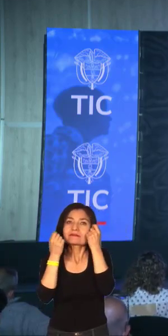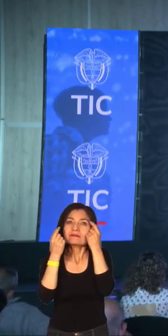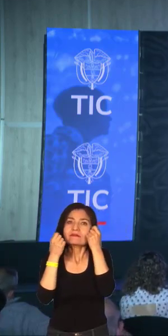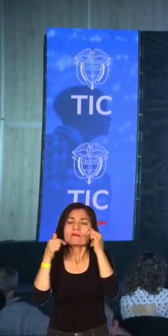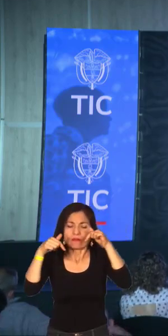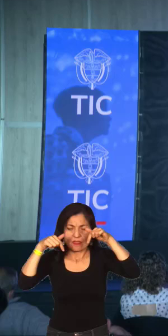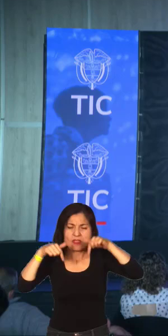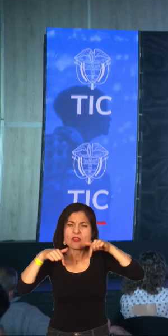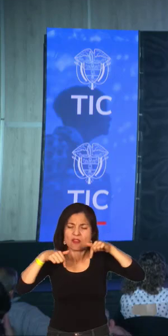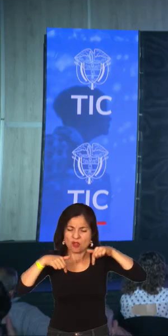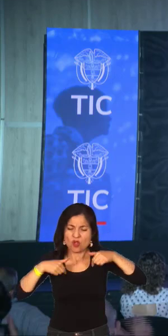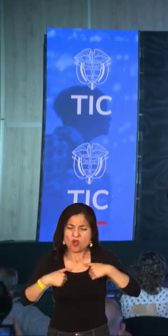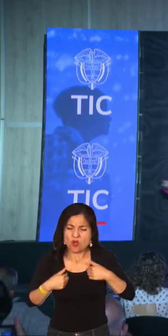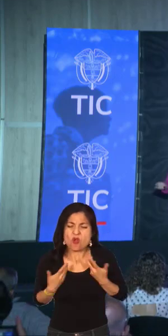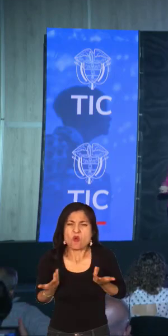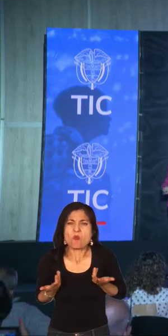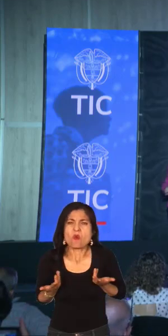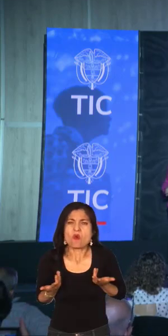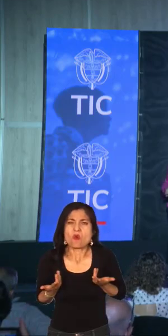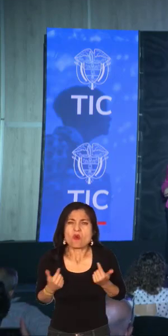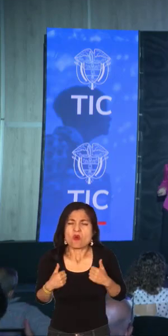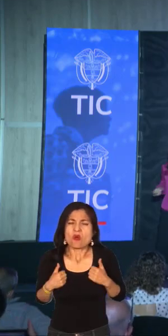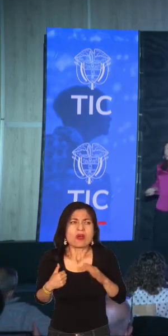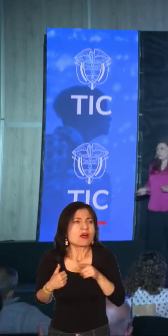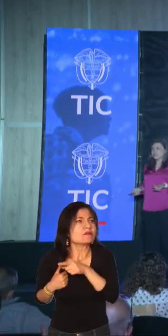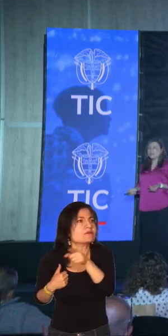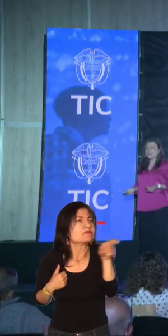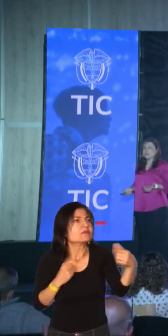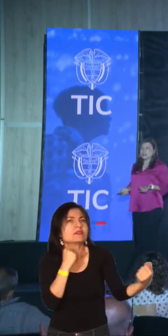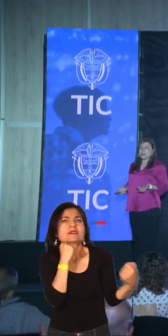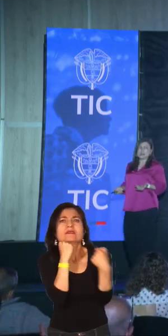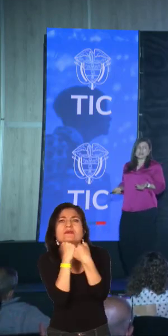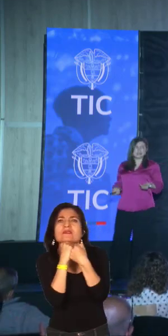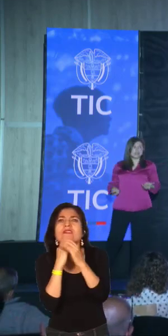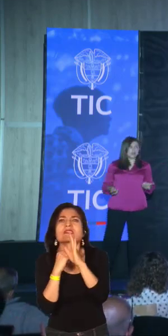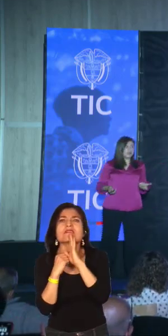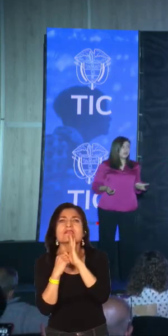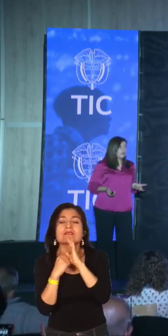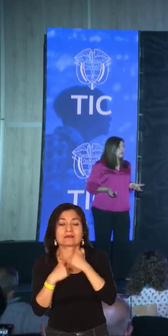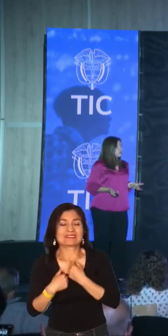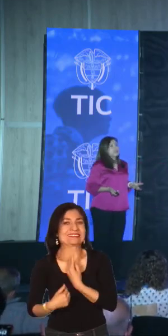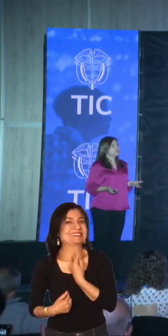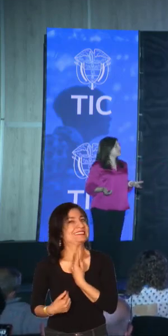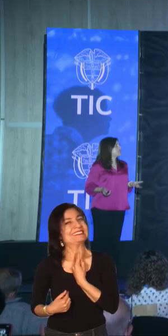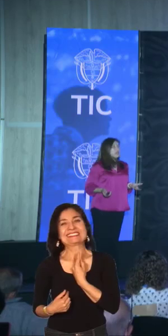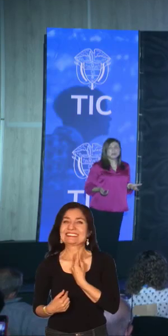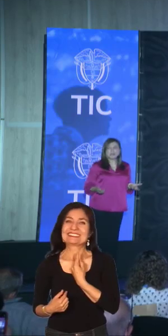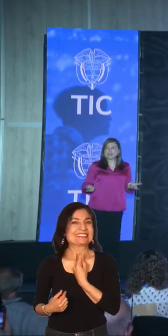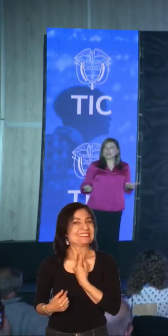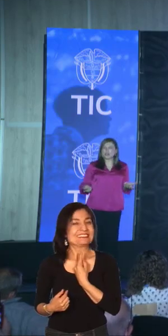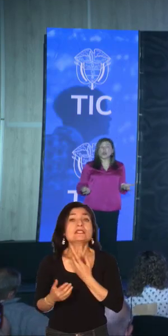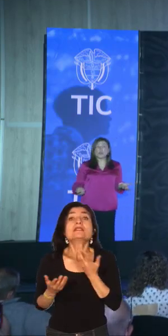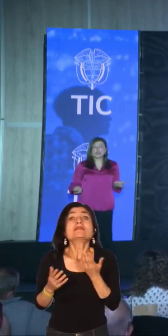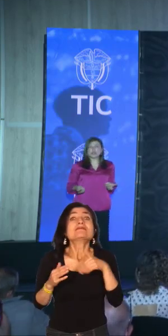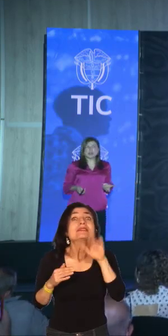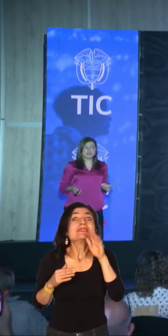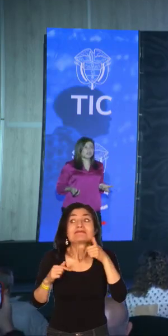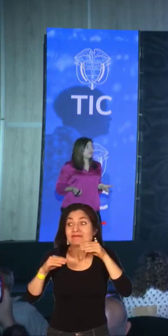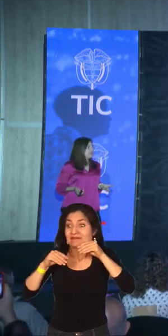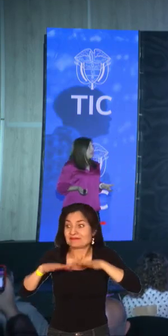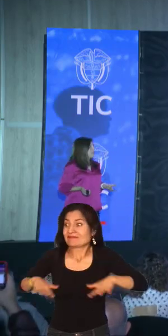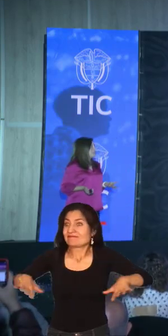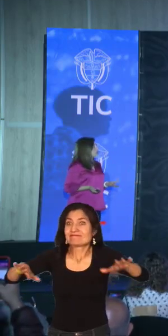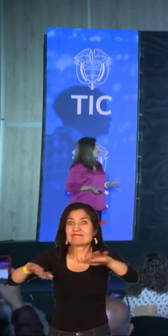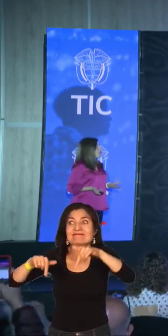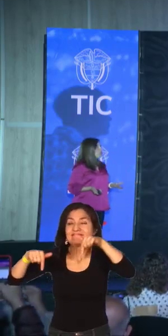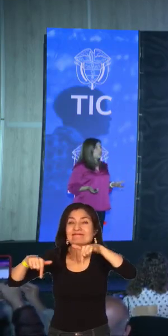estado, quién puede apoyarme, porque muchas veces no es algo que pueda hacer solo. Por supuesto, si estoy en un territorio con mucho más